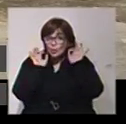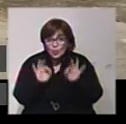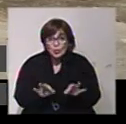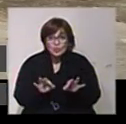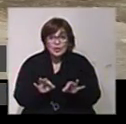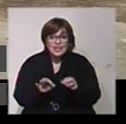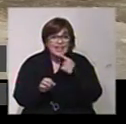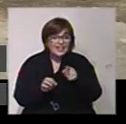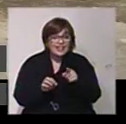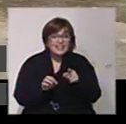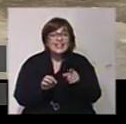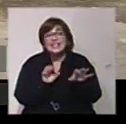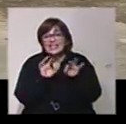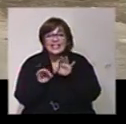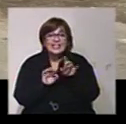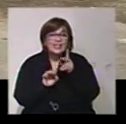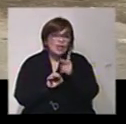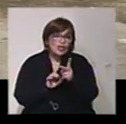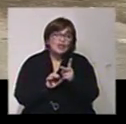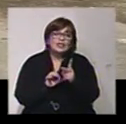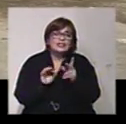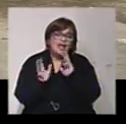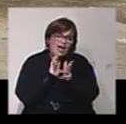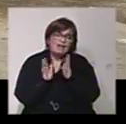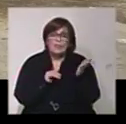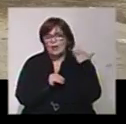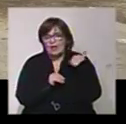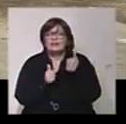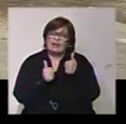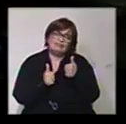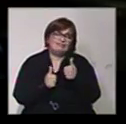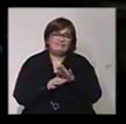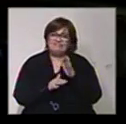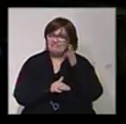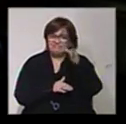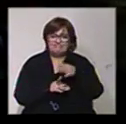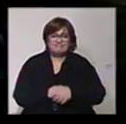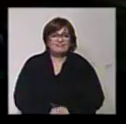eligieron qué banda dijiste, lo dijeron Hablan por la Espalda y dijeron, pa, además, vamos. Así que ahí.